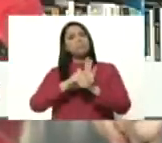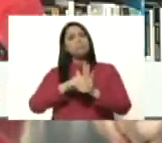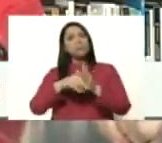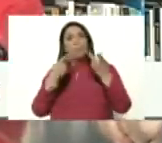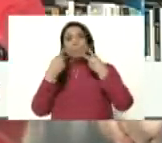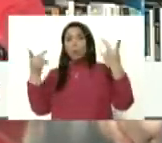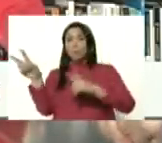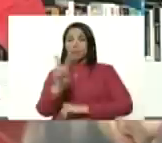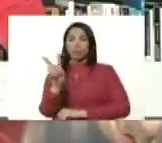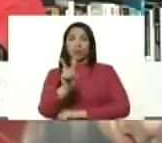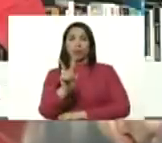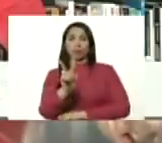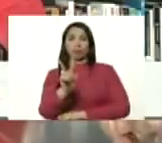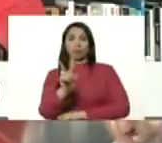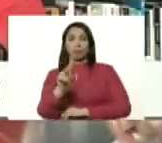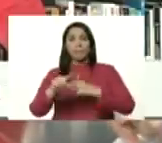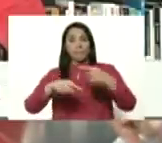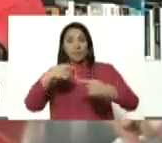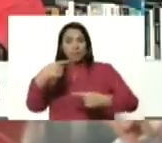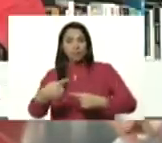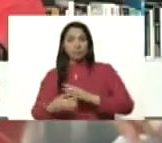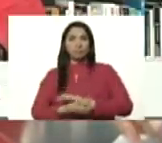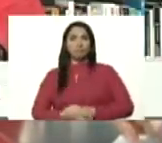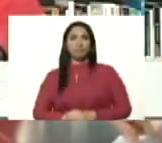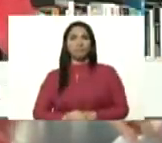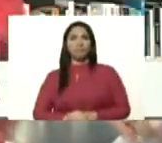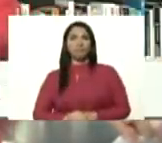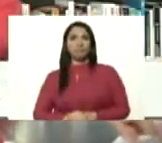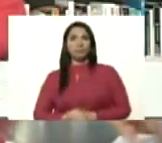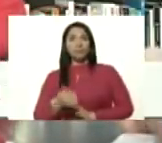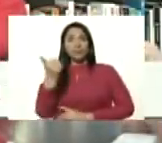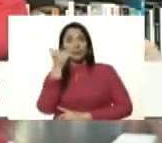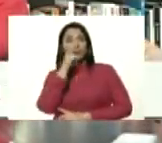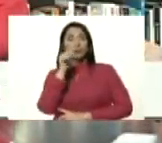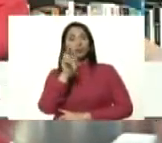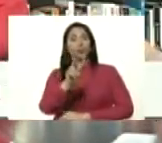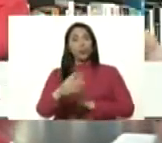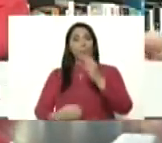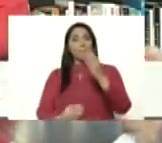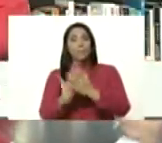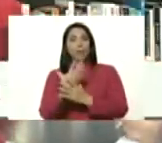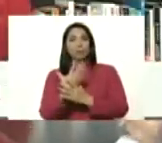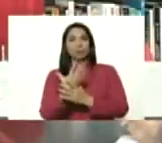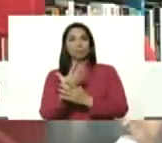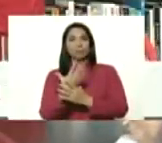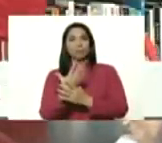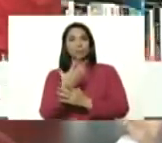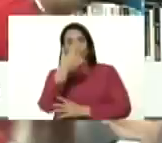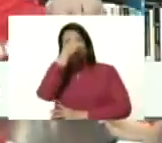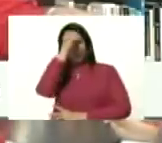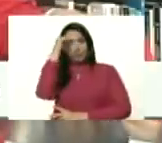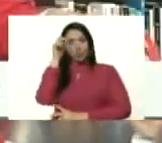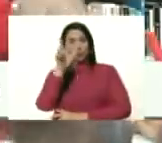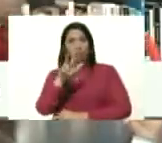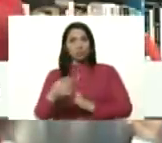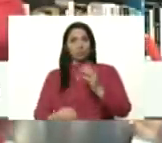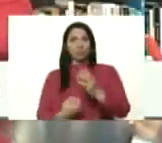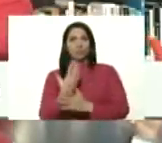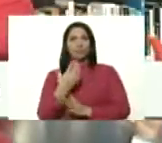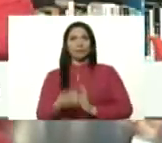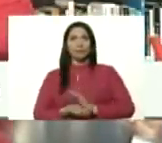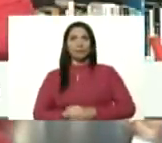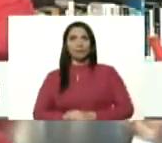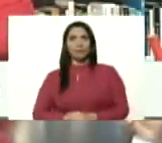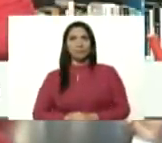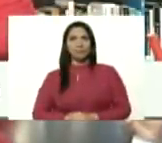Venezuela que mañana, sábado 2 de mayo y el domingo 3 de